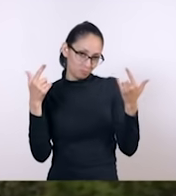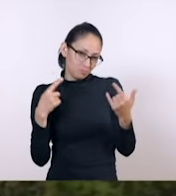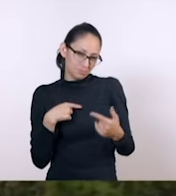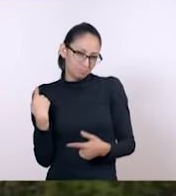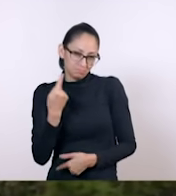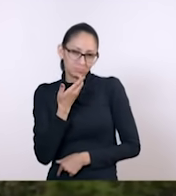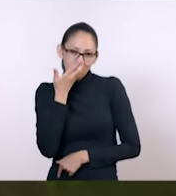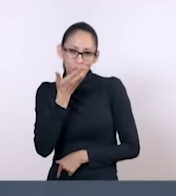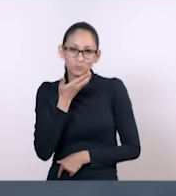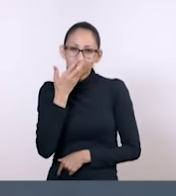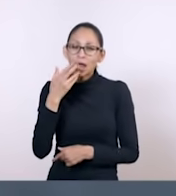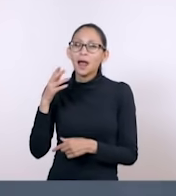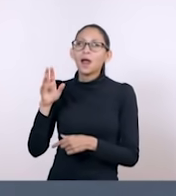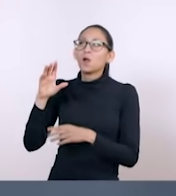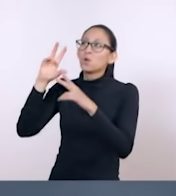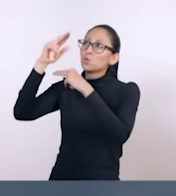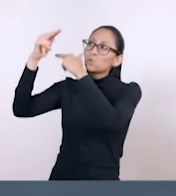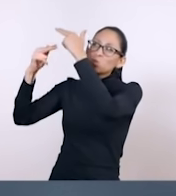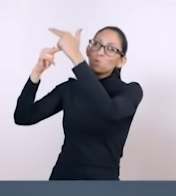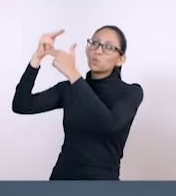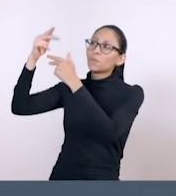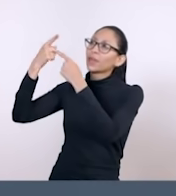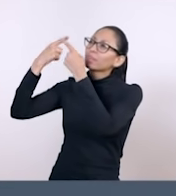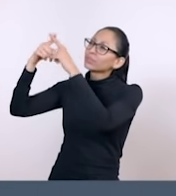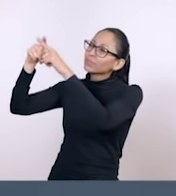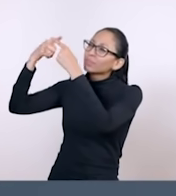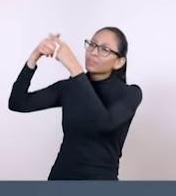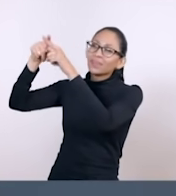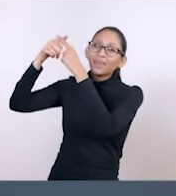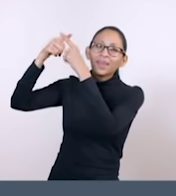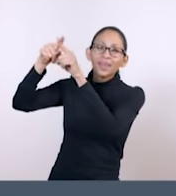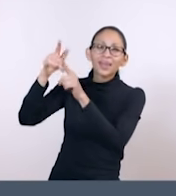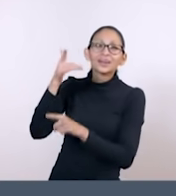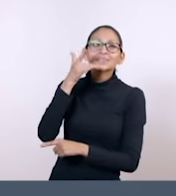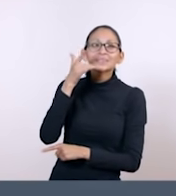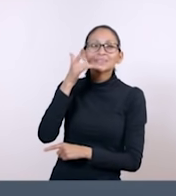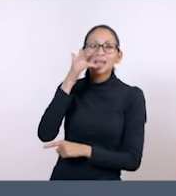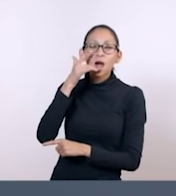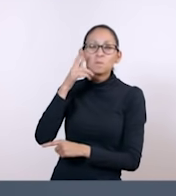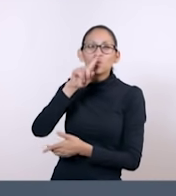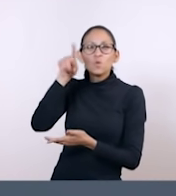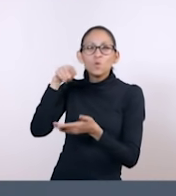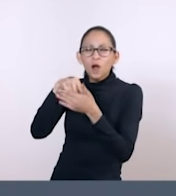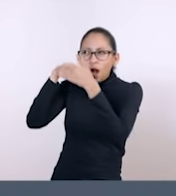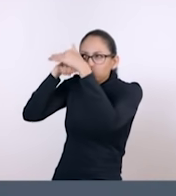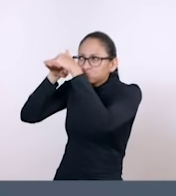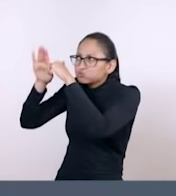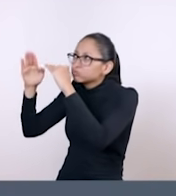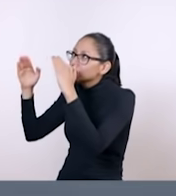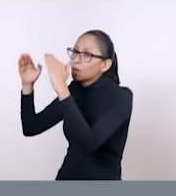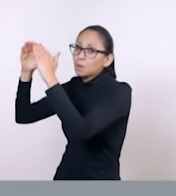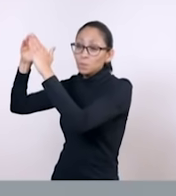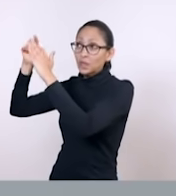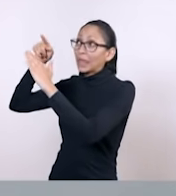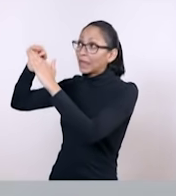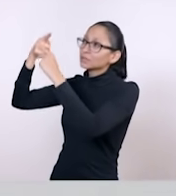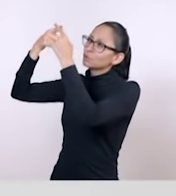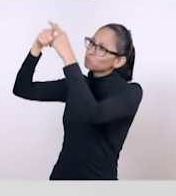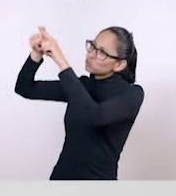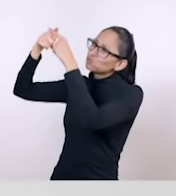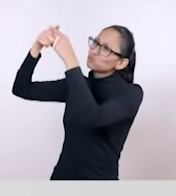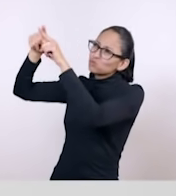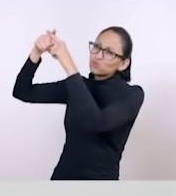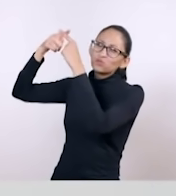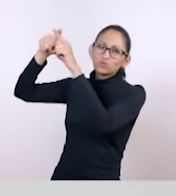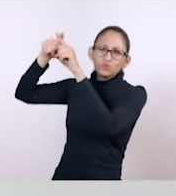nubes las van tejiendo los sapos en unas cuevas altas de la montaña. De allí se